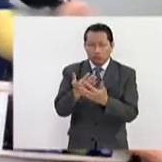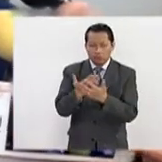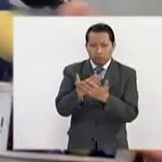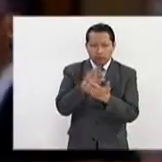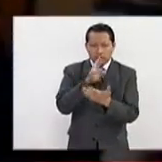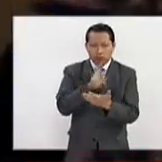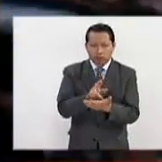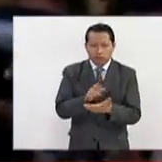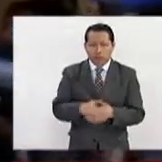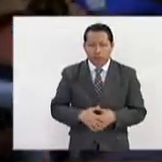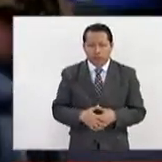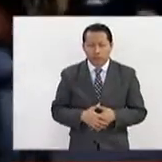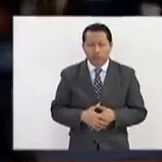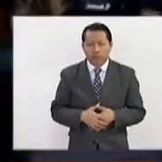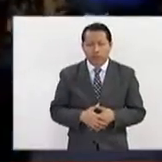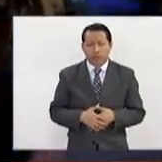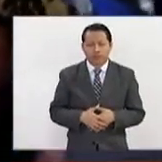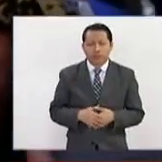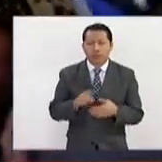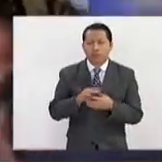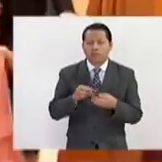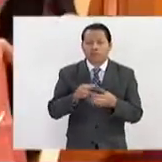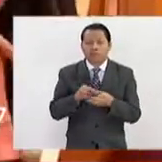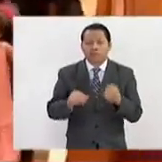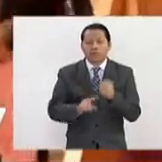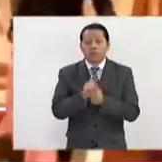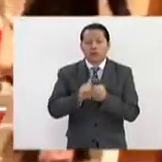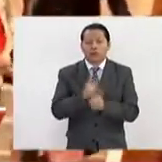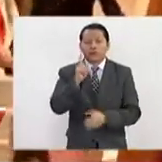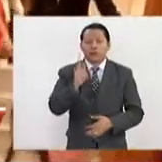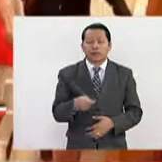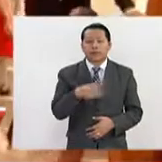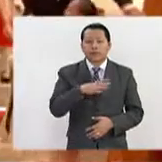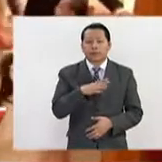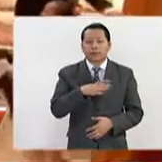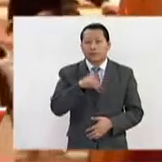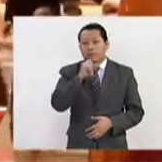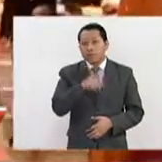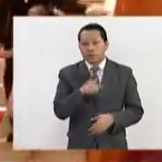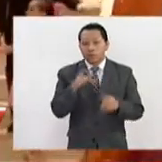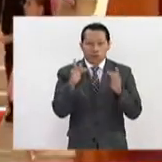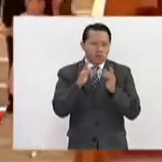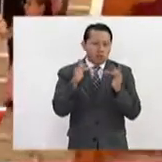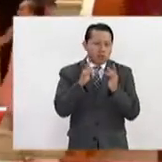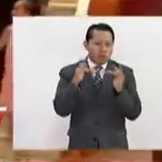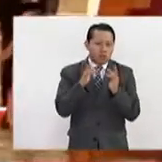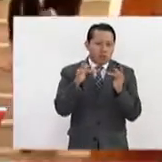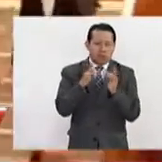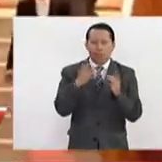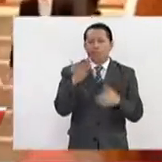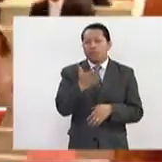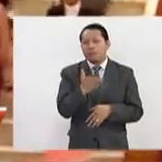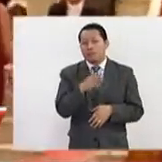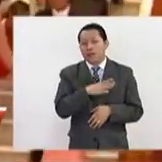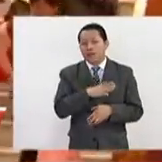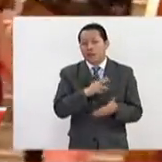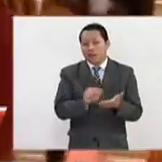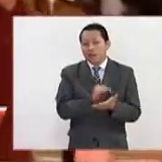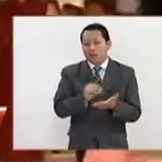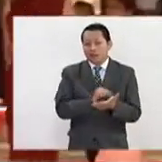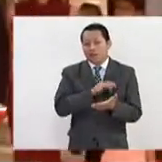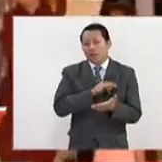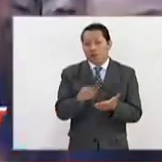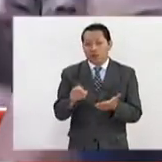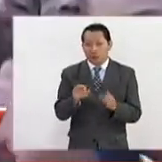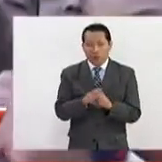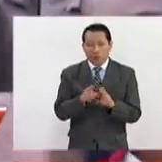respuesta. Aseguró que el problema es realmente de conectividad, por lo que pidió también que dichas firmas puedan